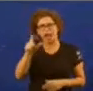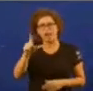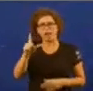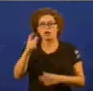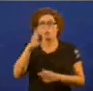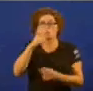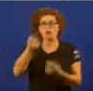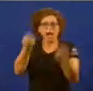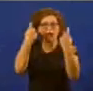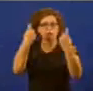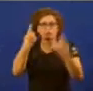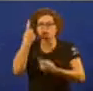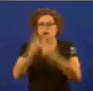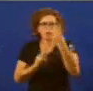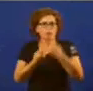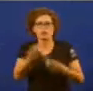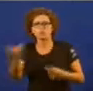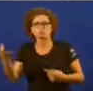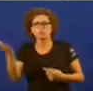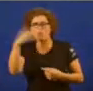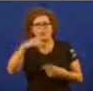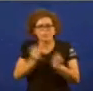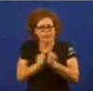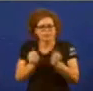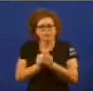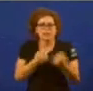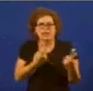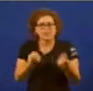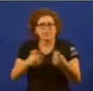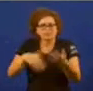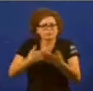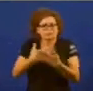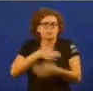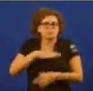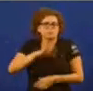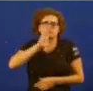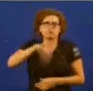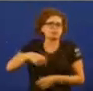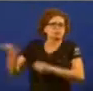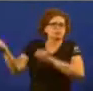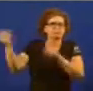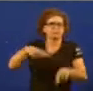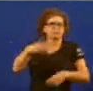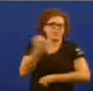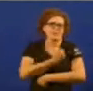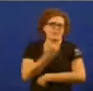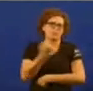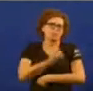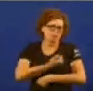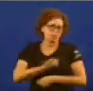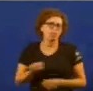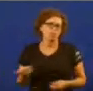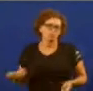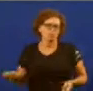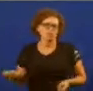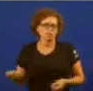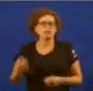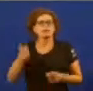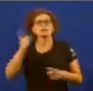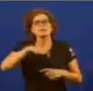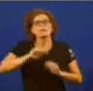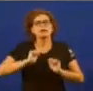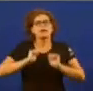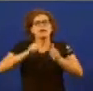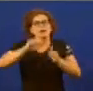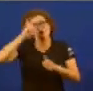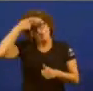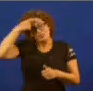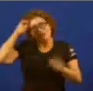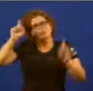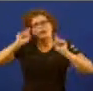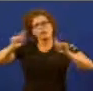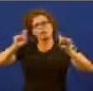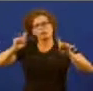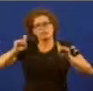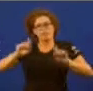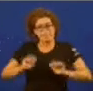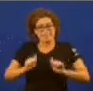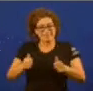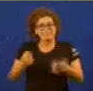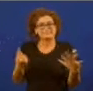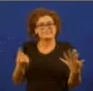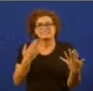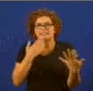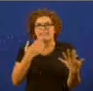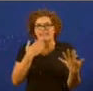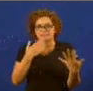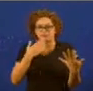no proceso de recentralización que se viviu con esta crise ninguna das cousas que dine ese estatuto se poden desenvolver